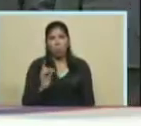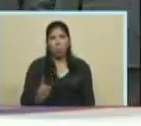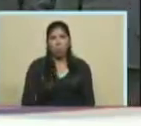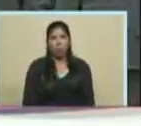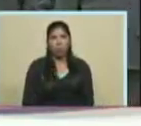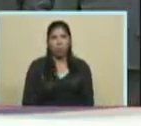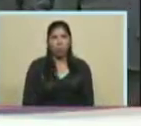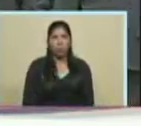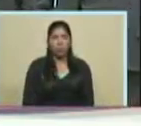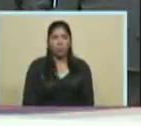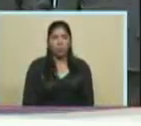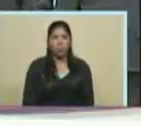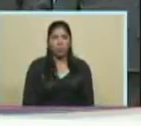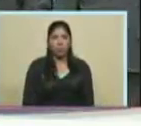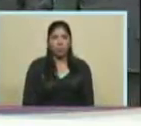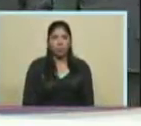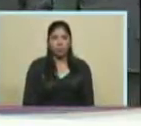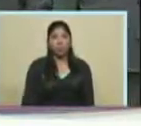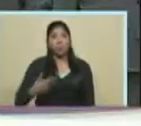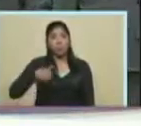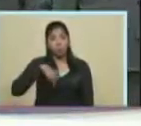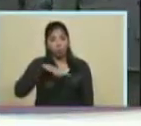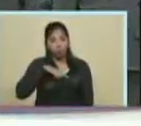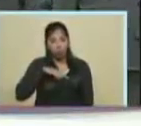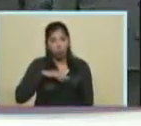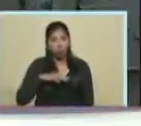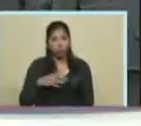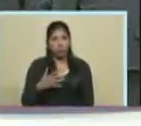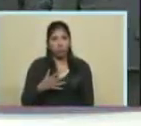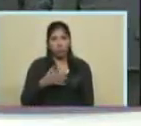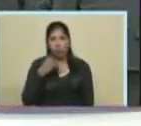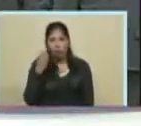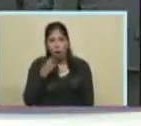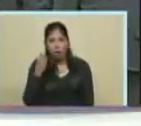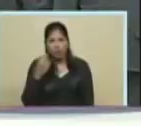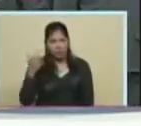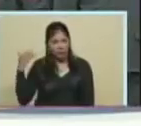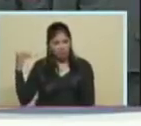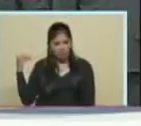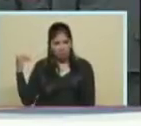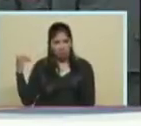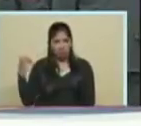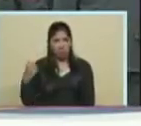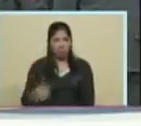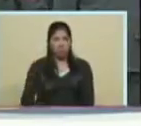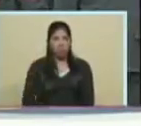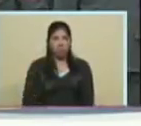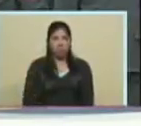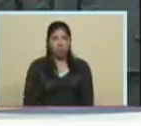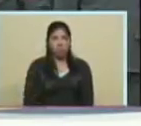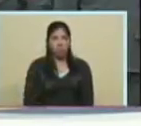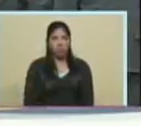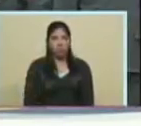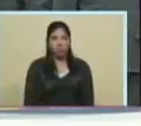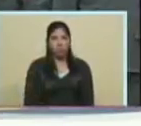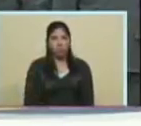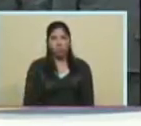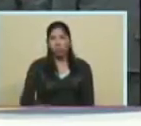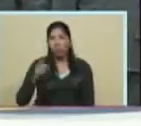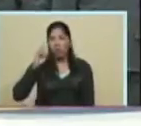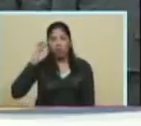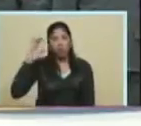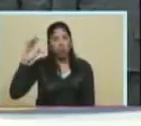Teníamos, y nosotros, los jóvenes de aquel tiempo, con nuestros